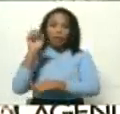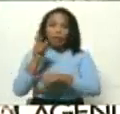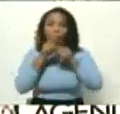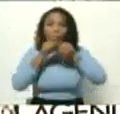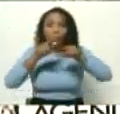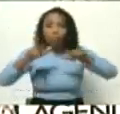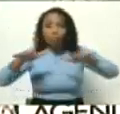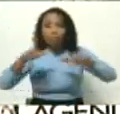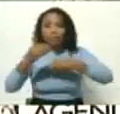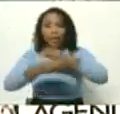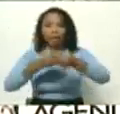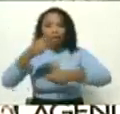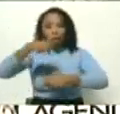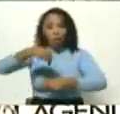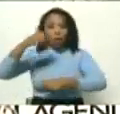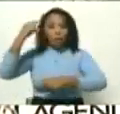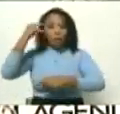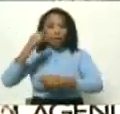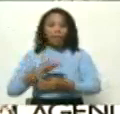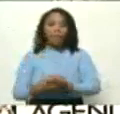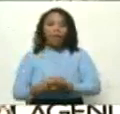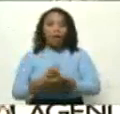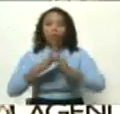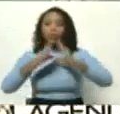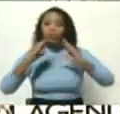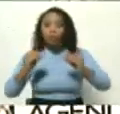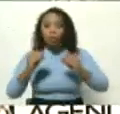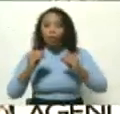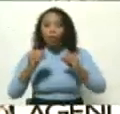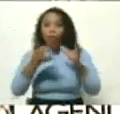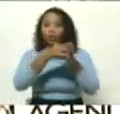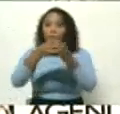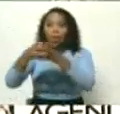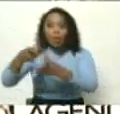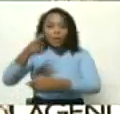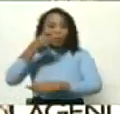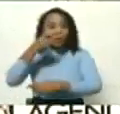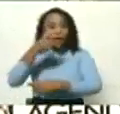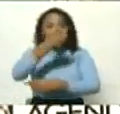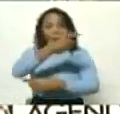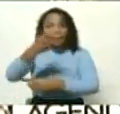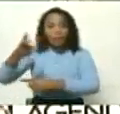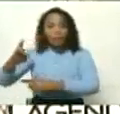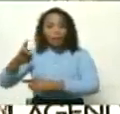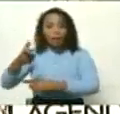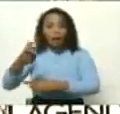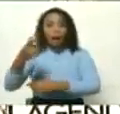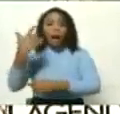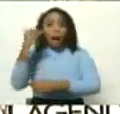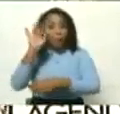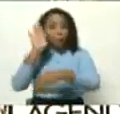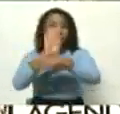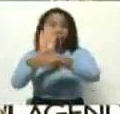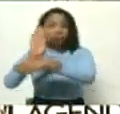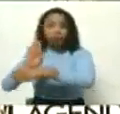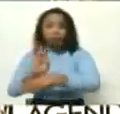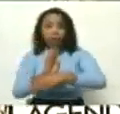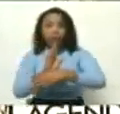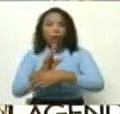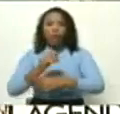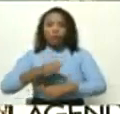despliegue que se hizo en el día de hoy con todos los organismos de seguridad ciudadana van a estar protegidos para que puedan